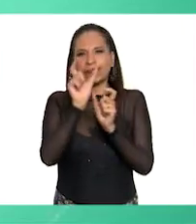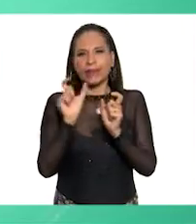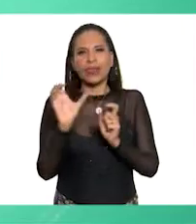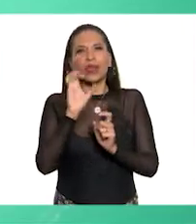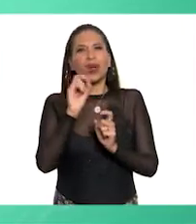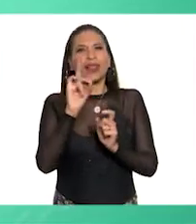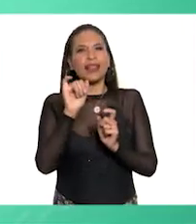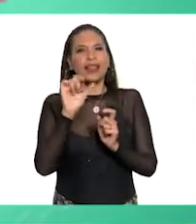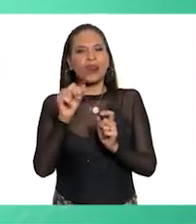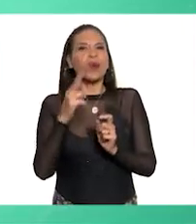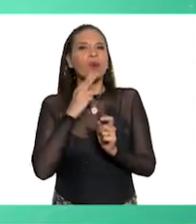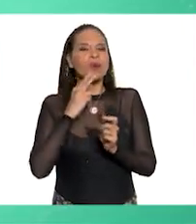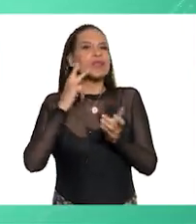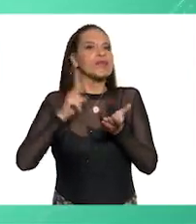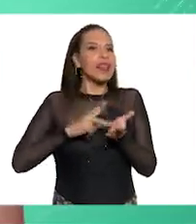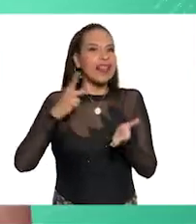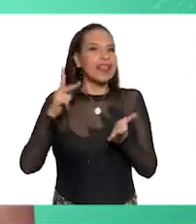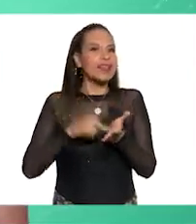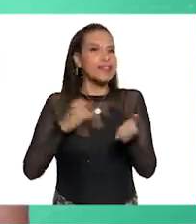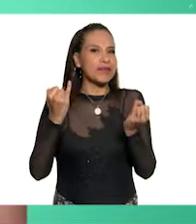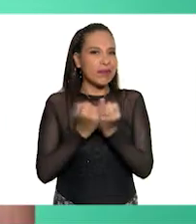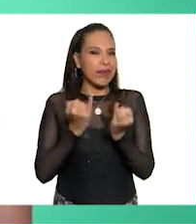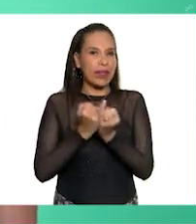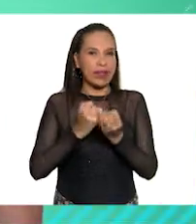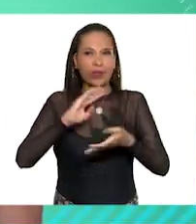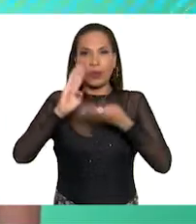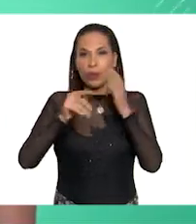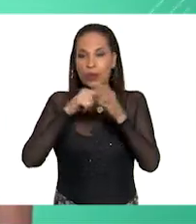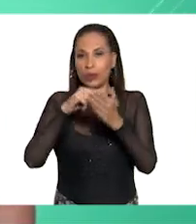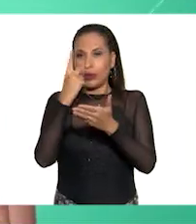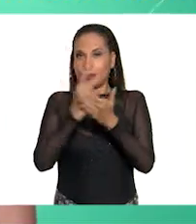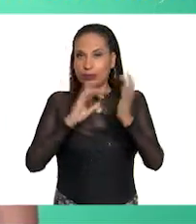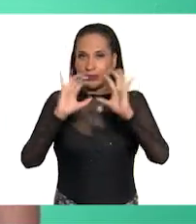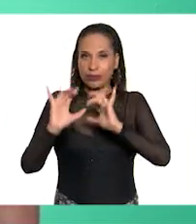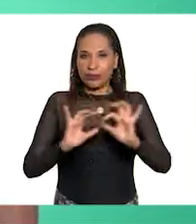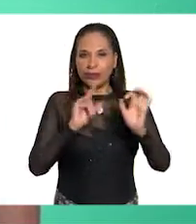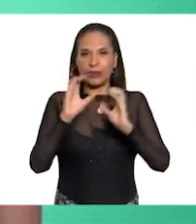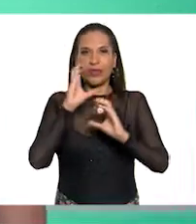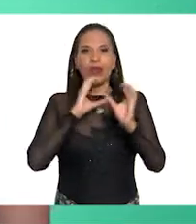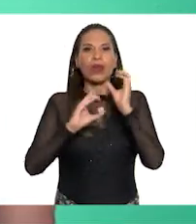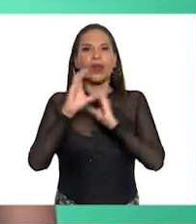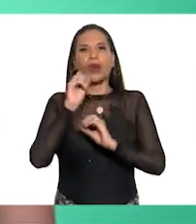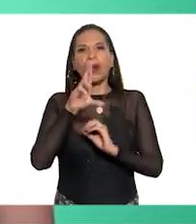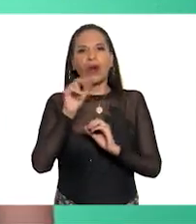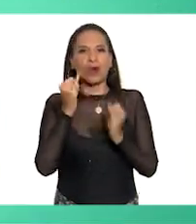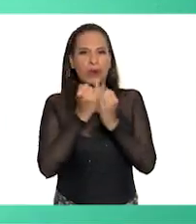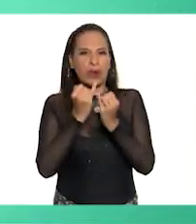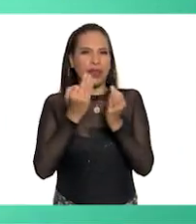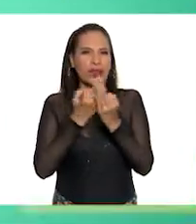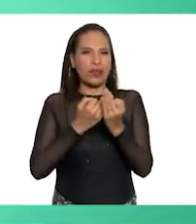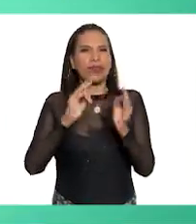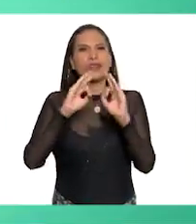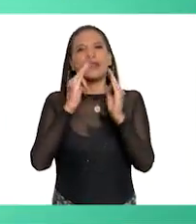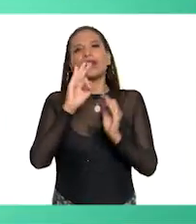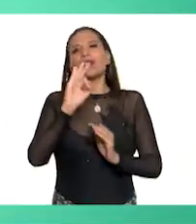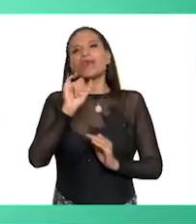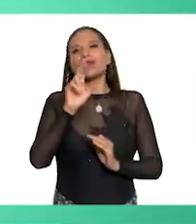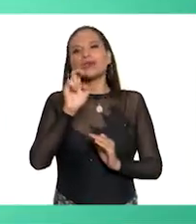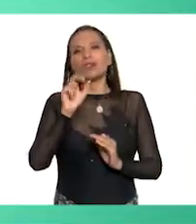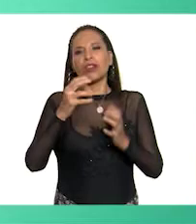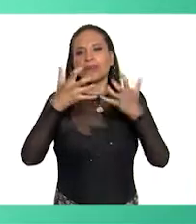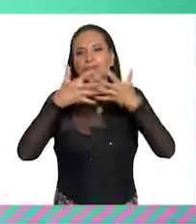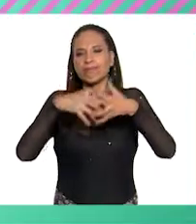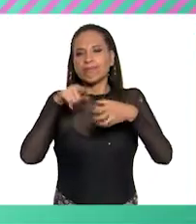que utilizas una y otra vez. En el mundo de la programación, el coro sería una función. Contar con funciones